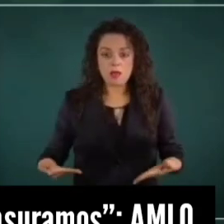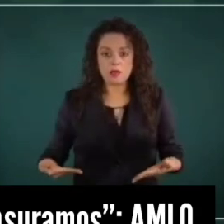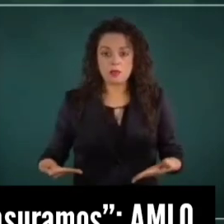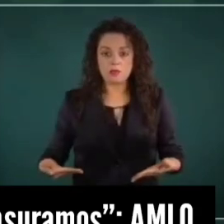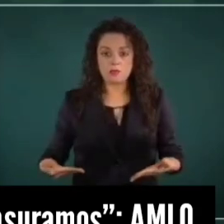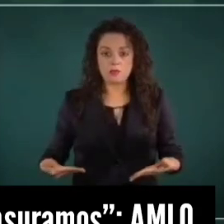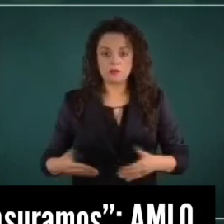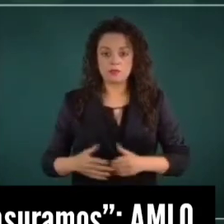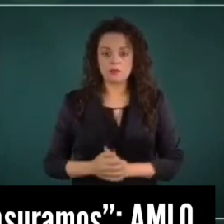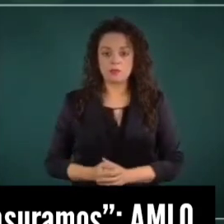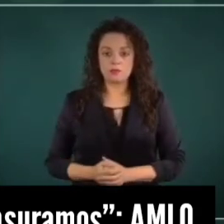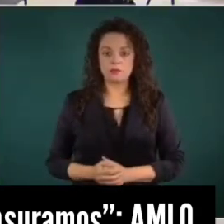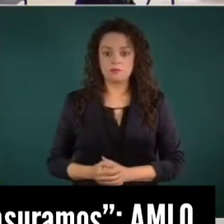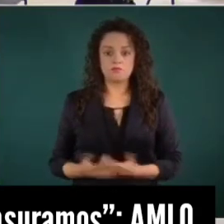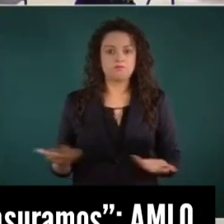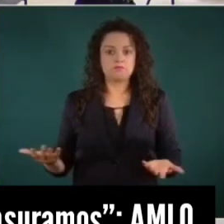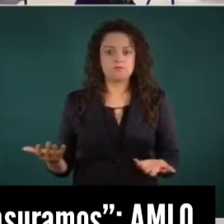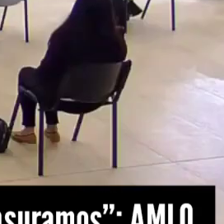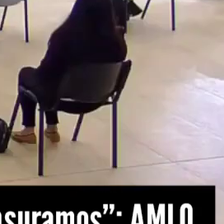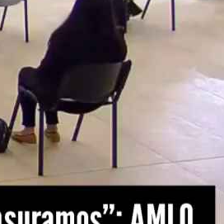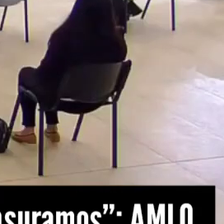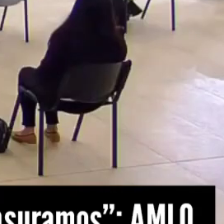Y no se persigue a nadie, no hay represión.